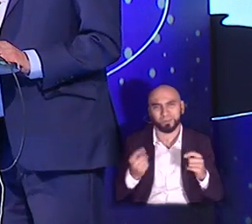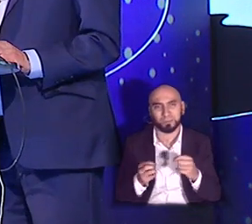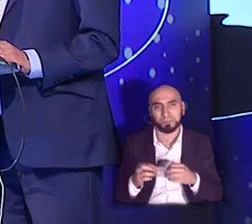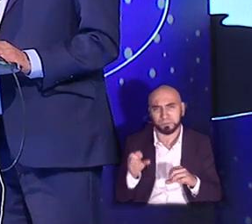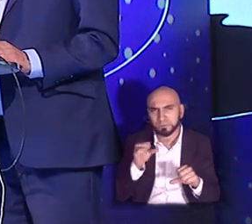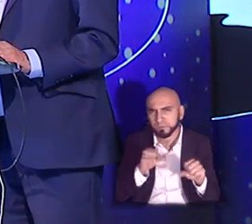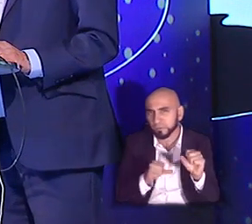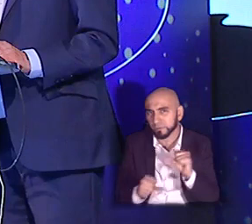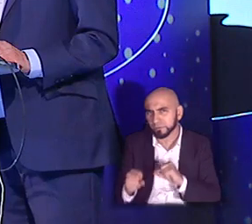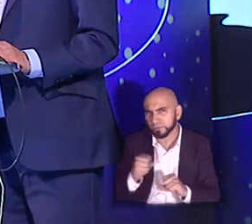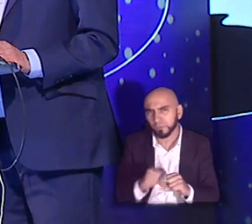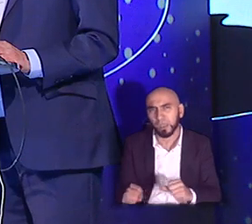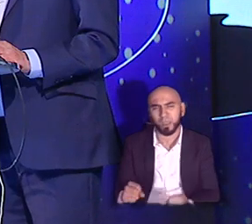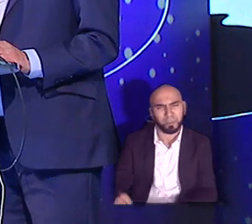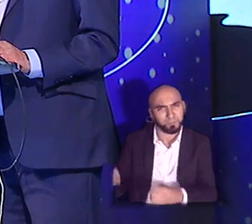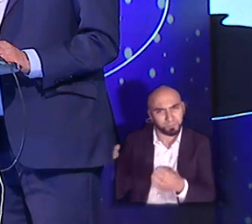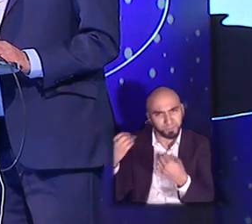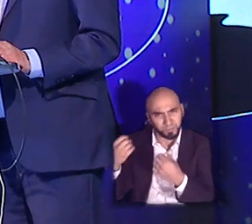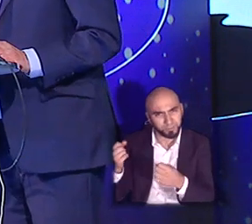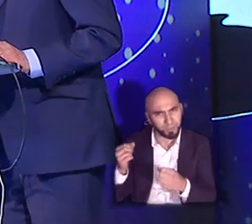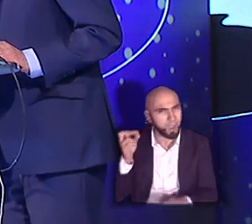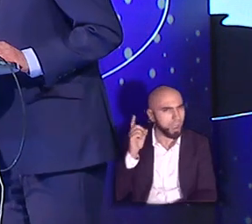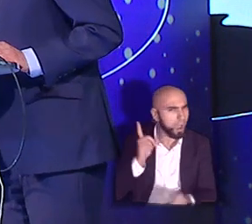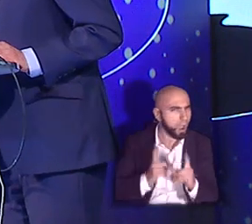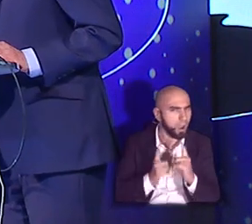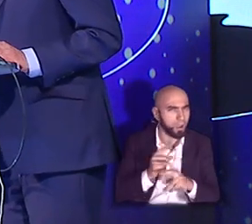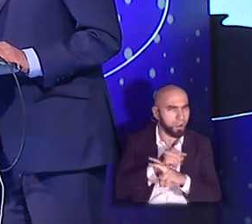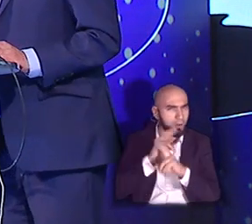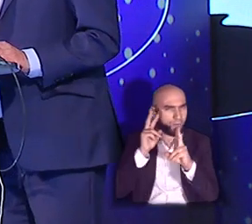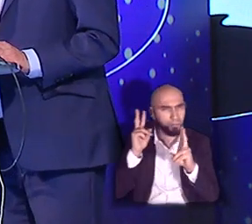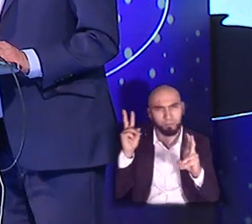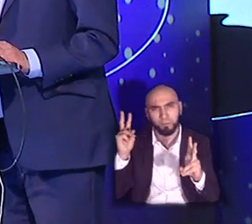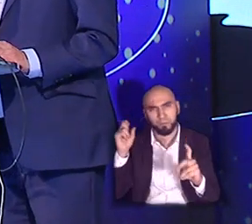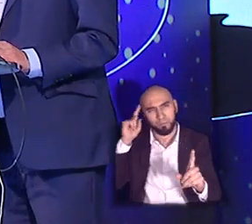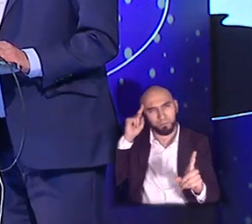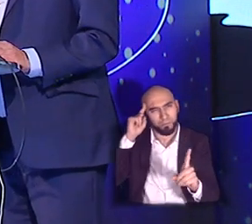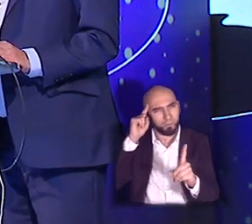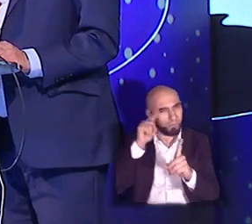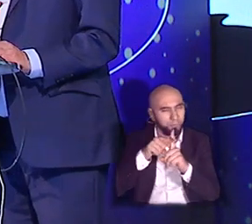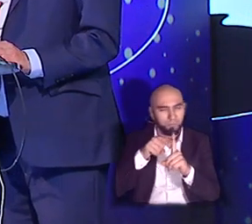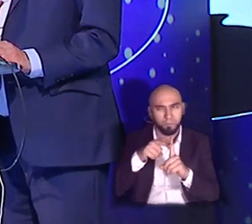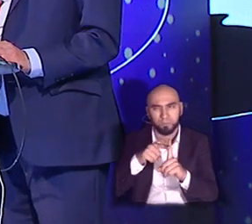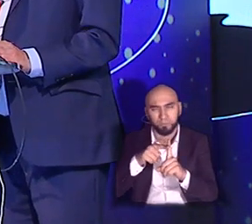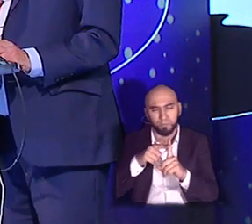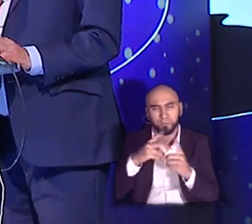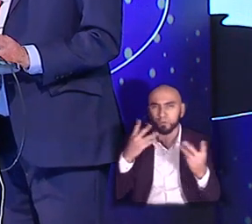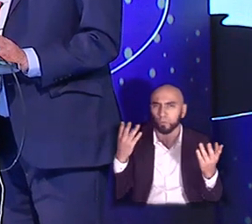nos enseña algo sobre el propósito de nuestra existencia.